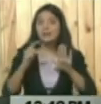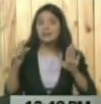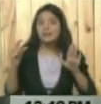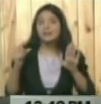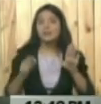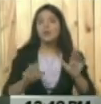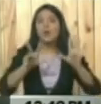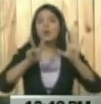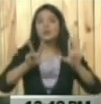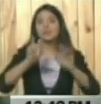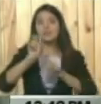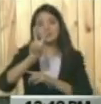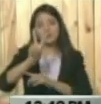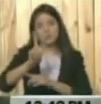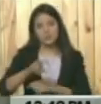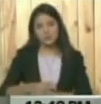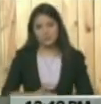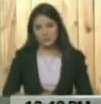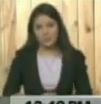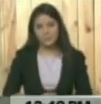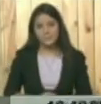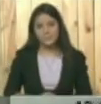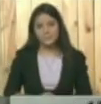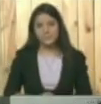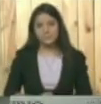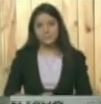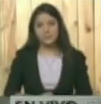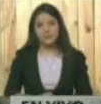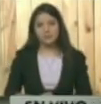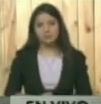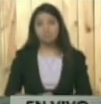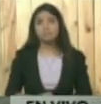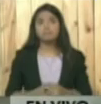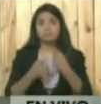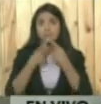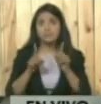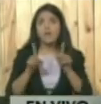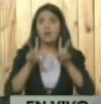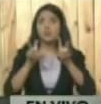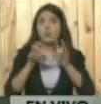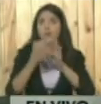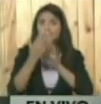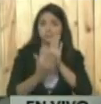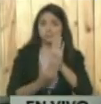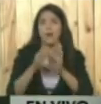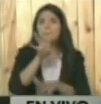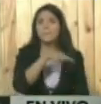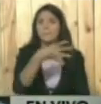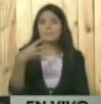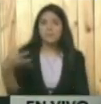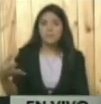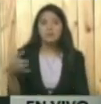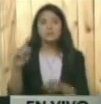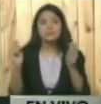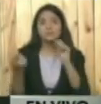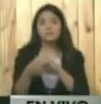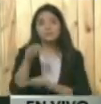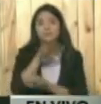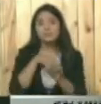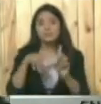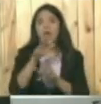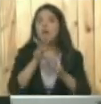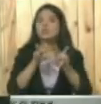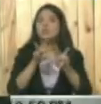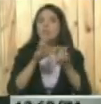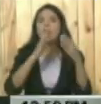número 82. Y, como dice nuestra nueva agenda urbana, convertir las